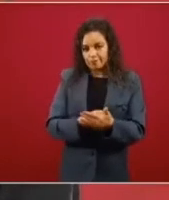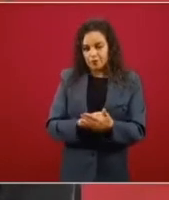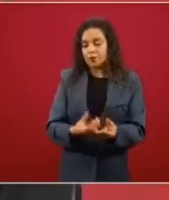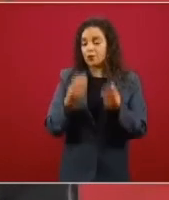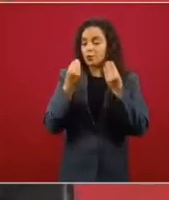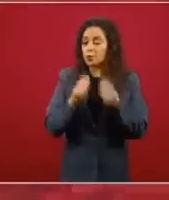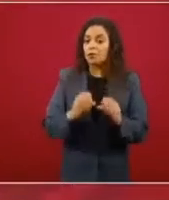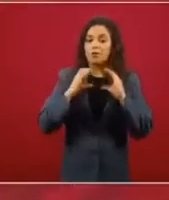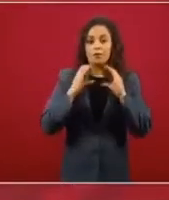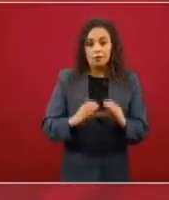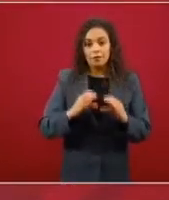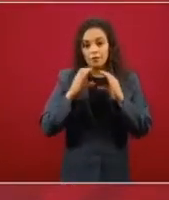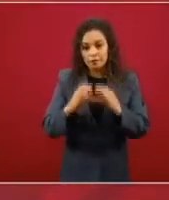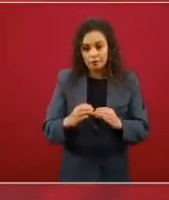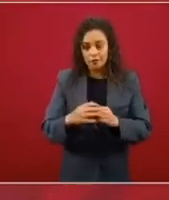Les adelanto